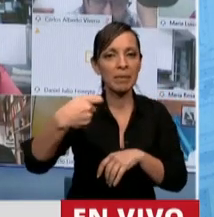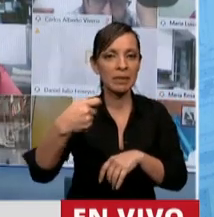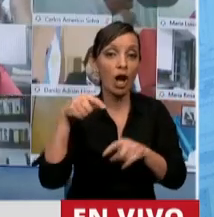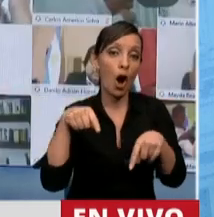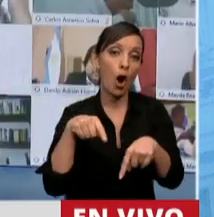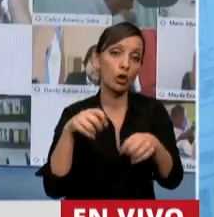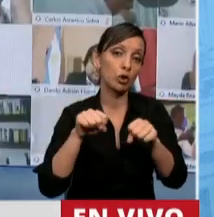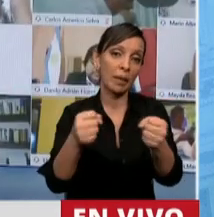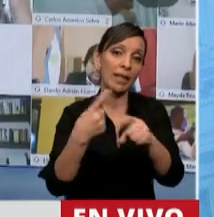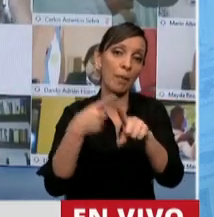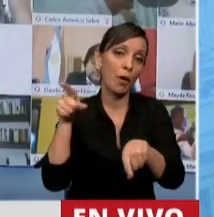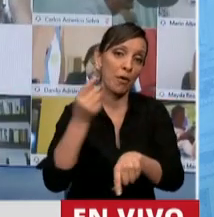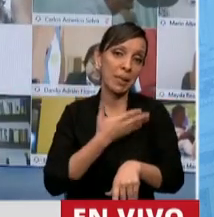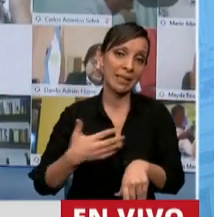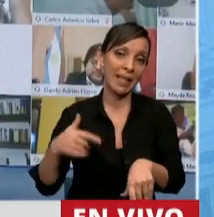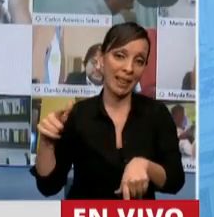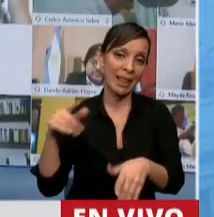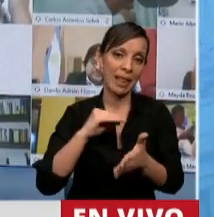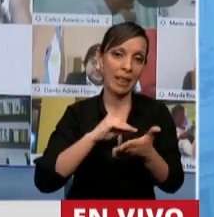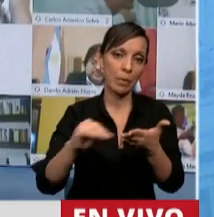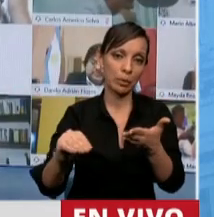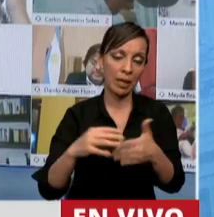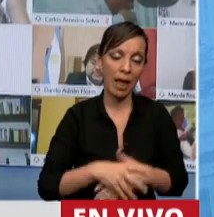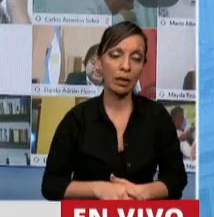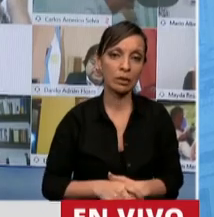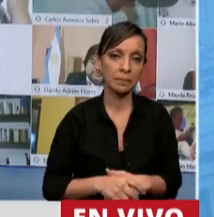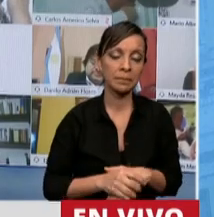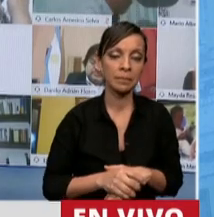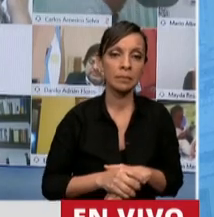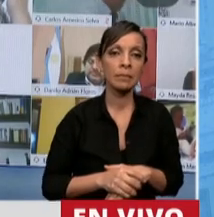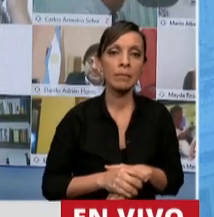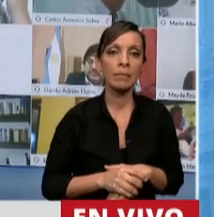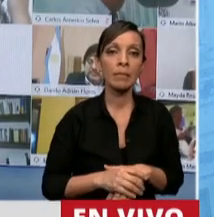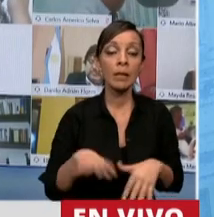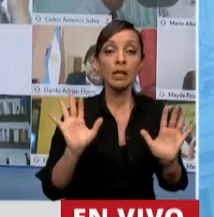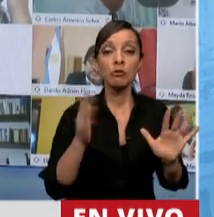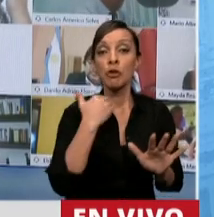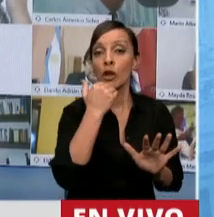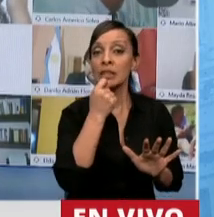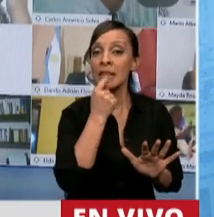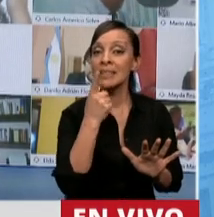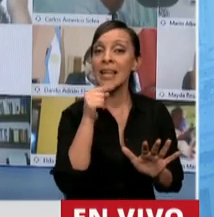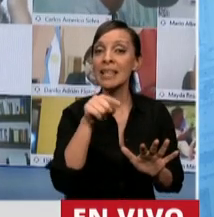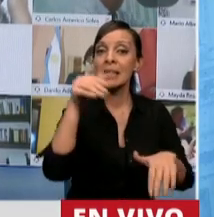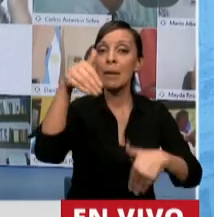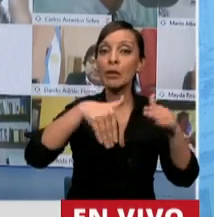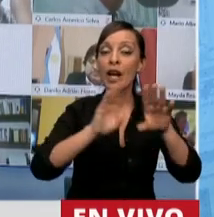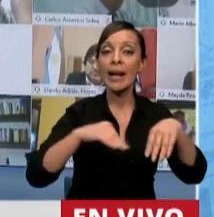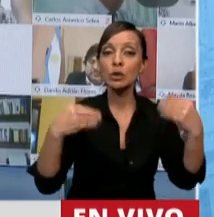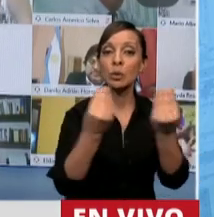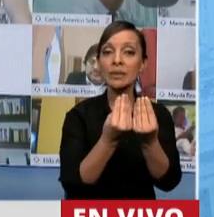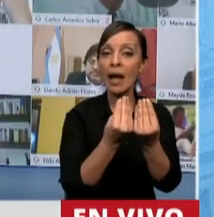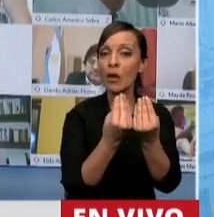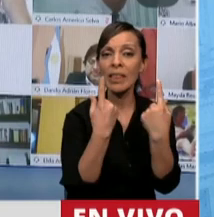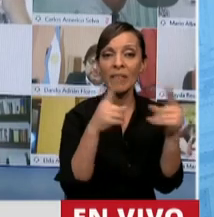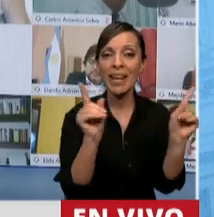presidente y que le daría otra movilidad mejor que la que le están dando. Y no sé si hubiese sido lo mismo esa votación con la gente en la